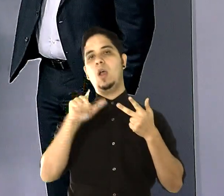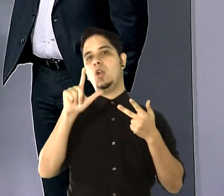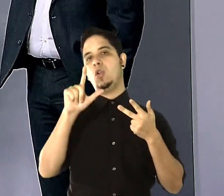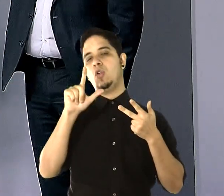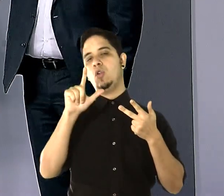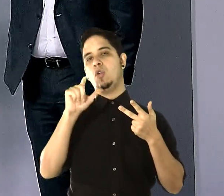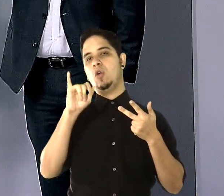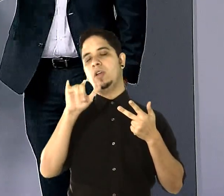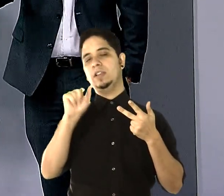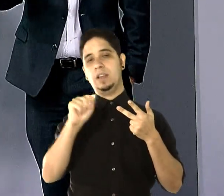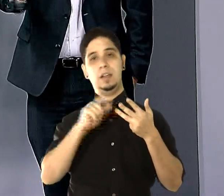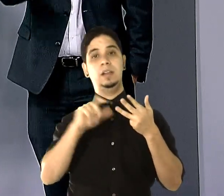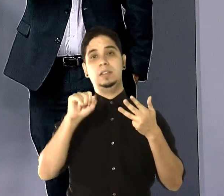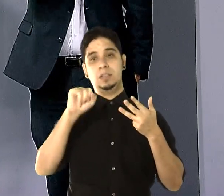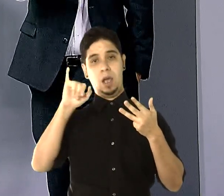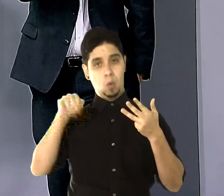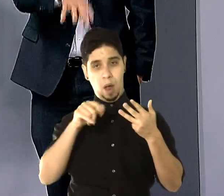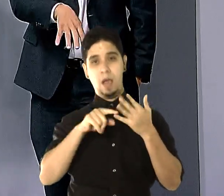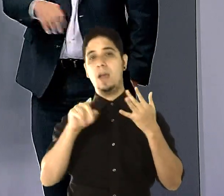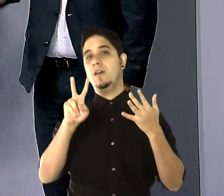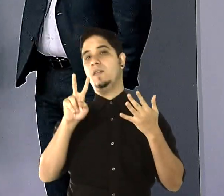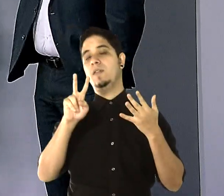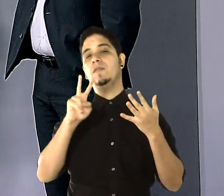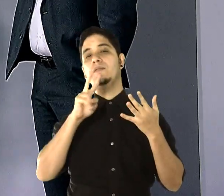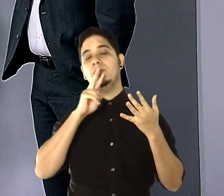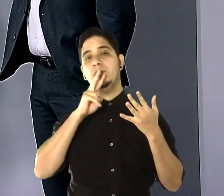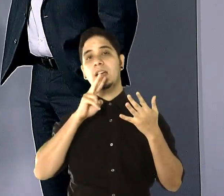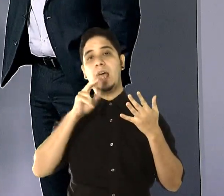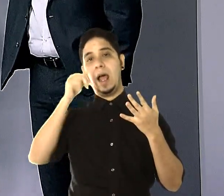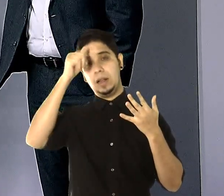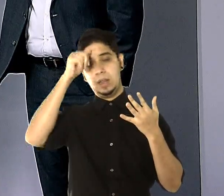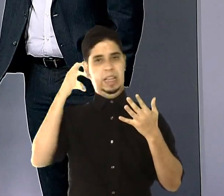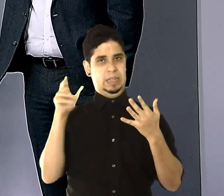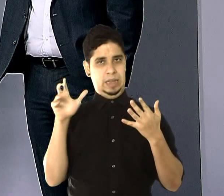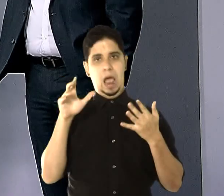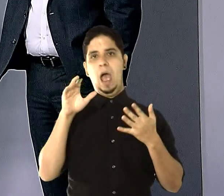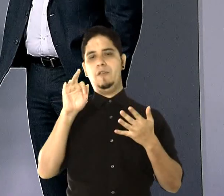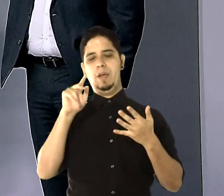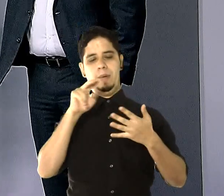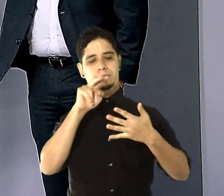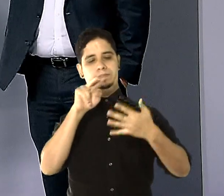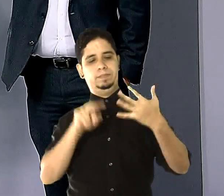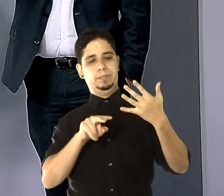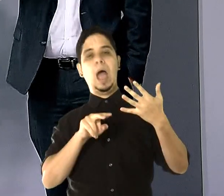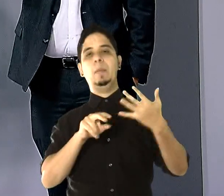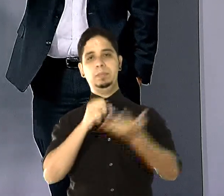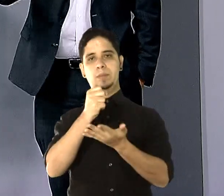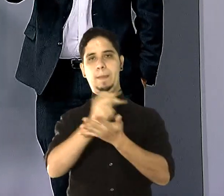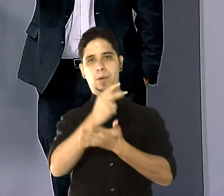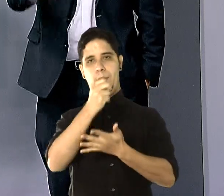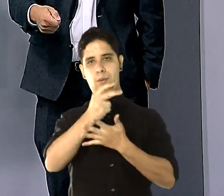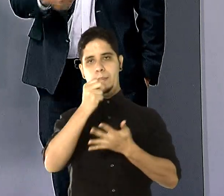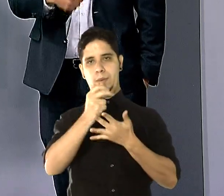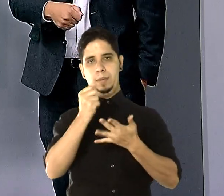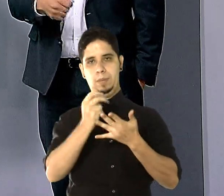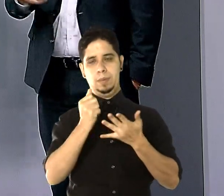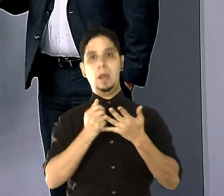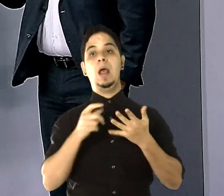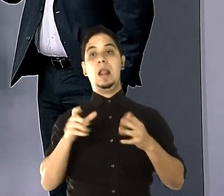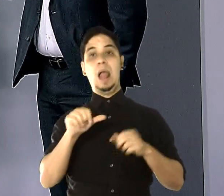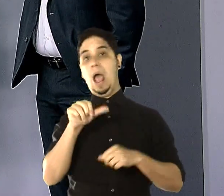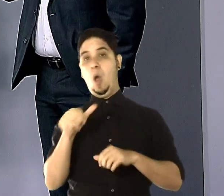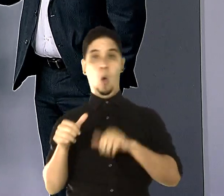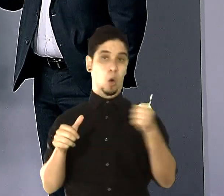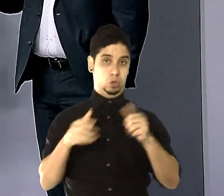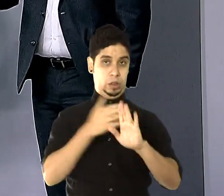Vega Alta, que ya FEMA aprobó para control de inundaciones. En el mapa anterior son las propuestas que FEMA está evaluando